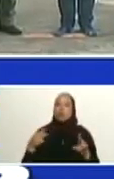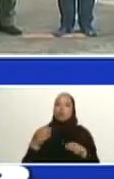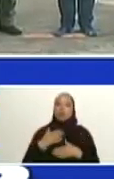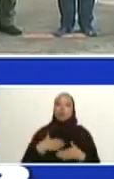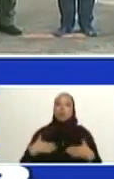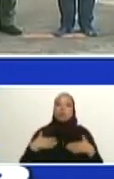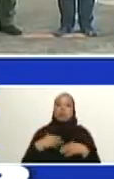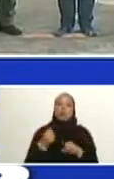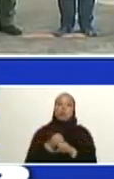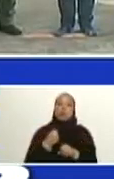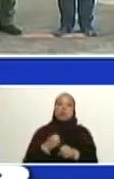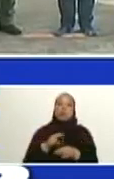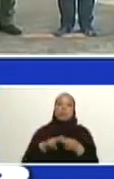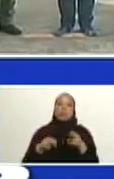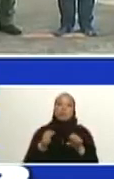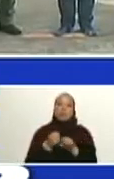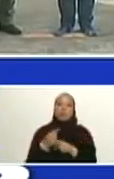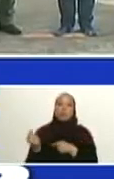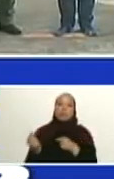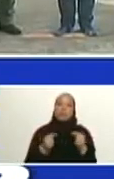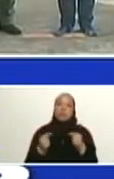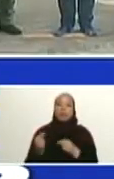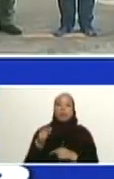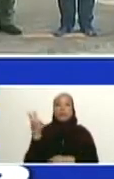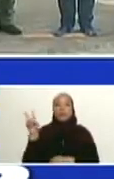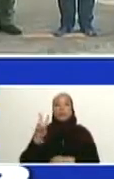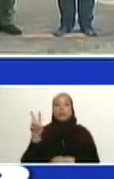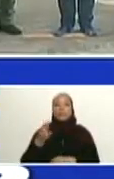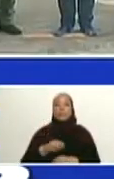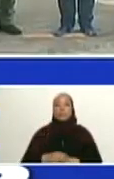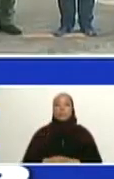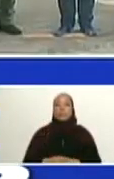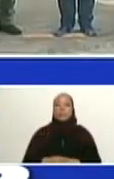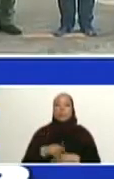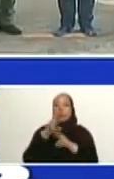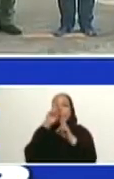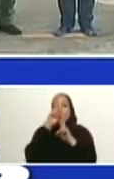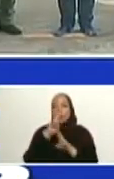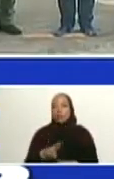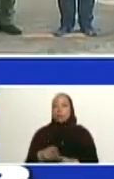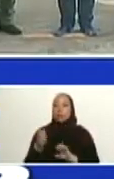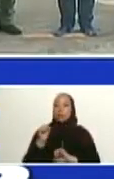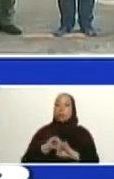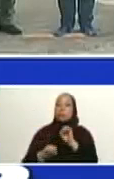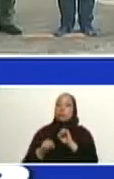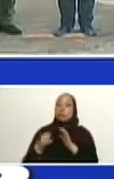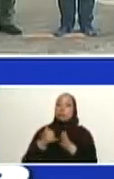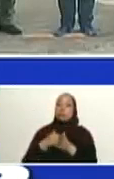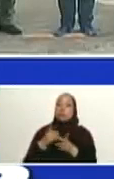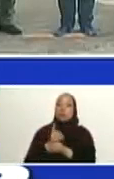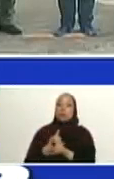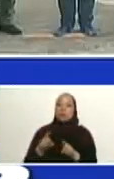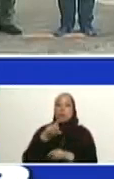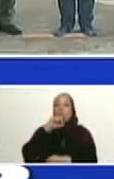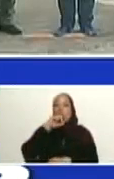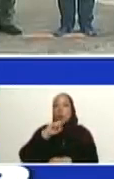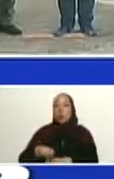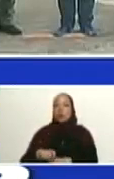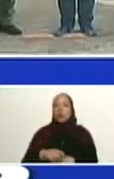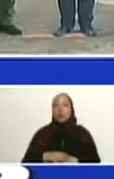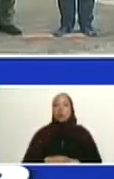convivencia, la tolerancia, el diálogo entre los venezolanos, el rechazo al divisionismo y al odio del